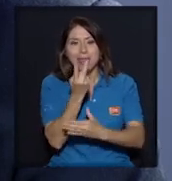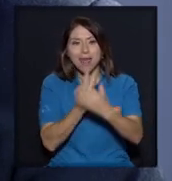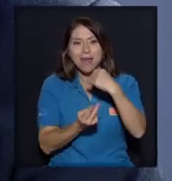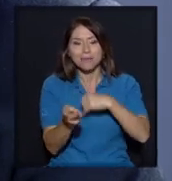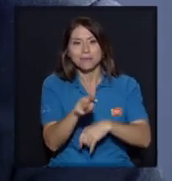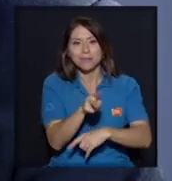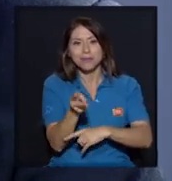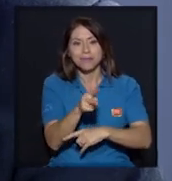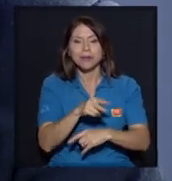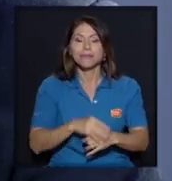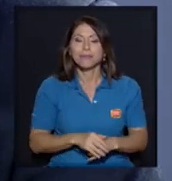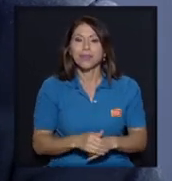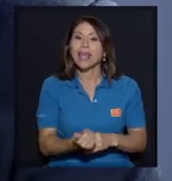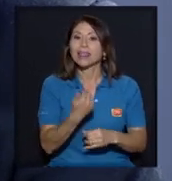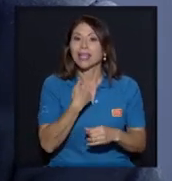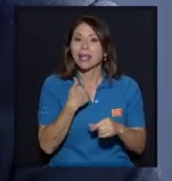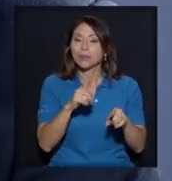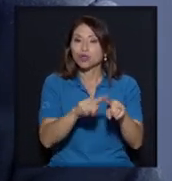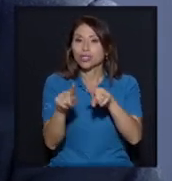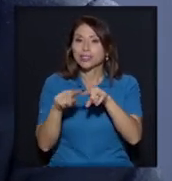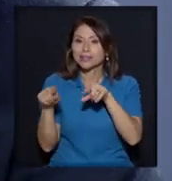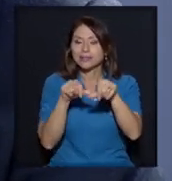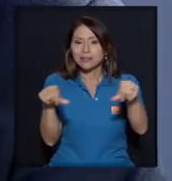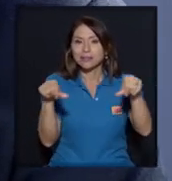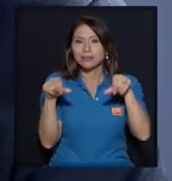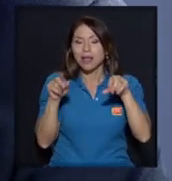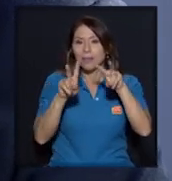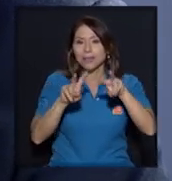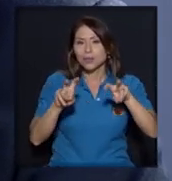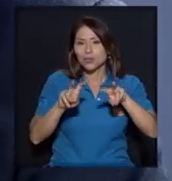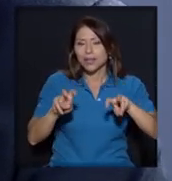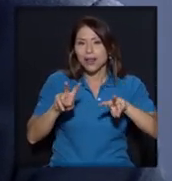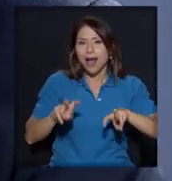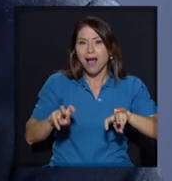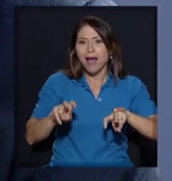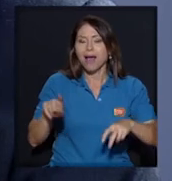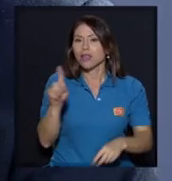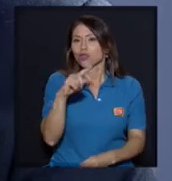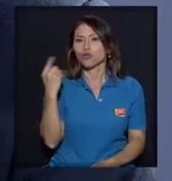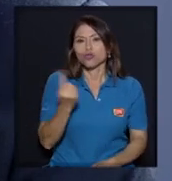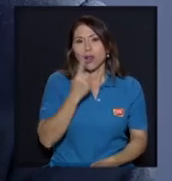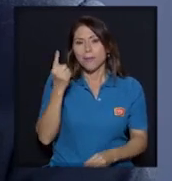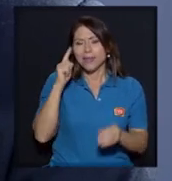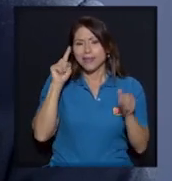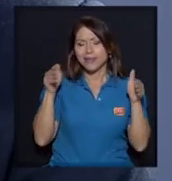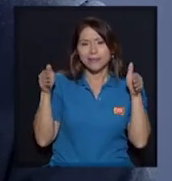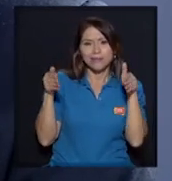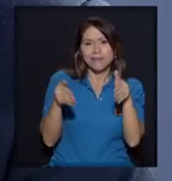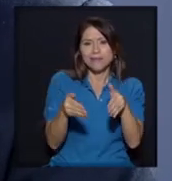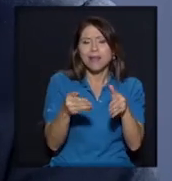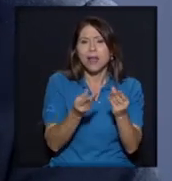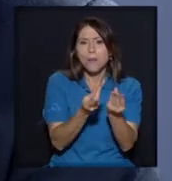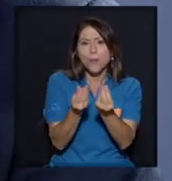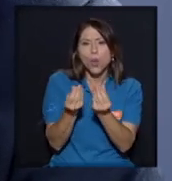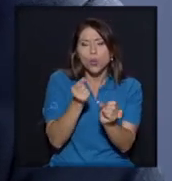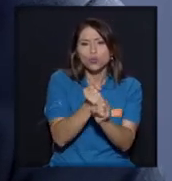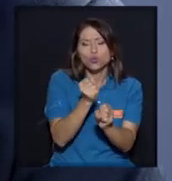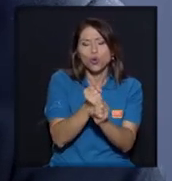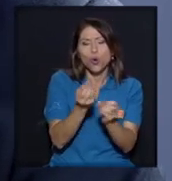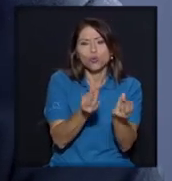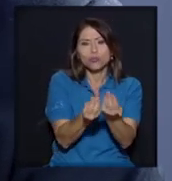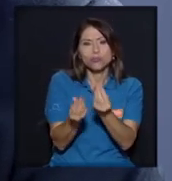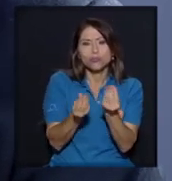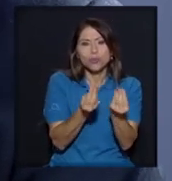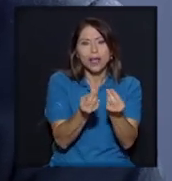Tenemos distintos ámbitos de análisis, ¿verdad? Porque no solo se concentran en lo que es producción, sino que